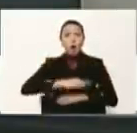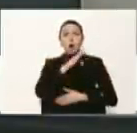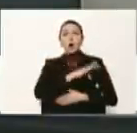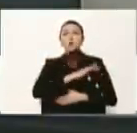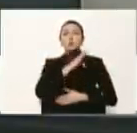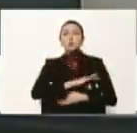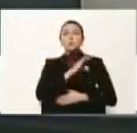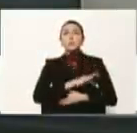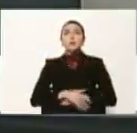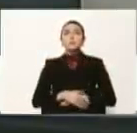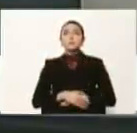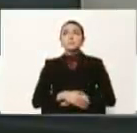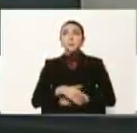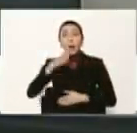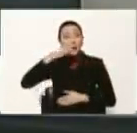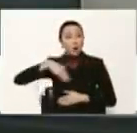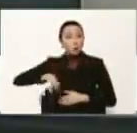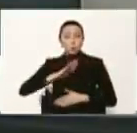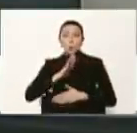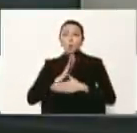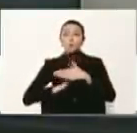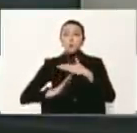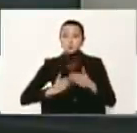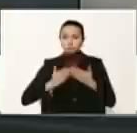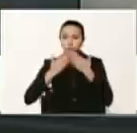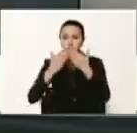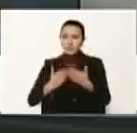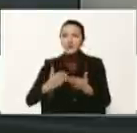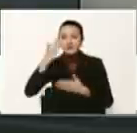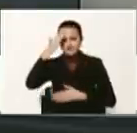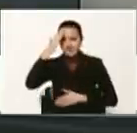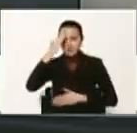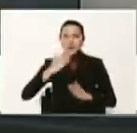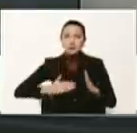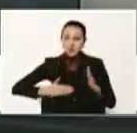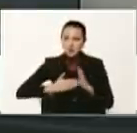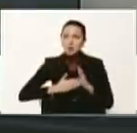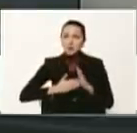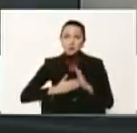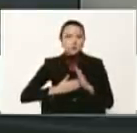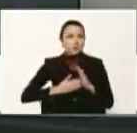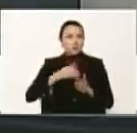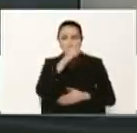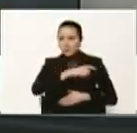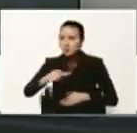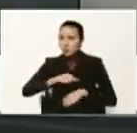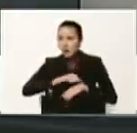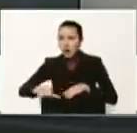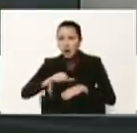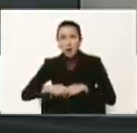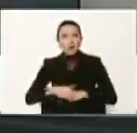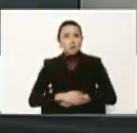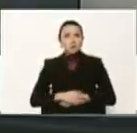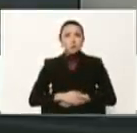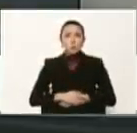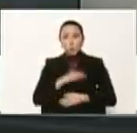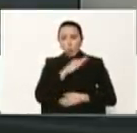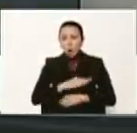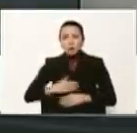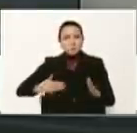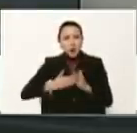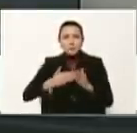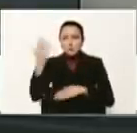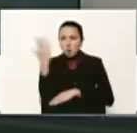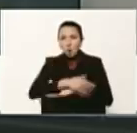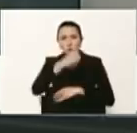para el pueblo humilde, víctima, herido social de la guerra y el bloqueo genocida